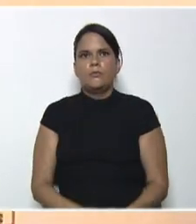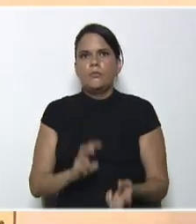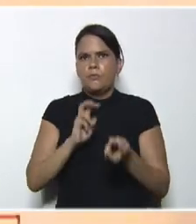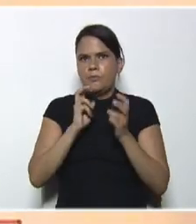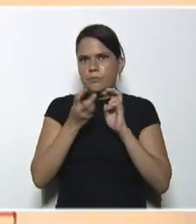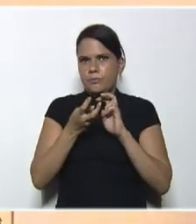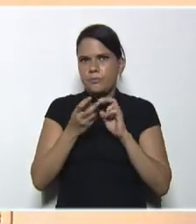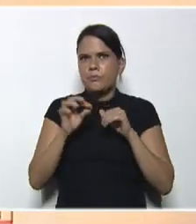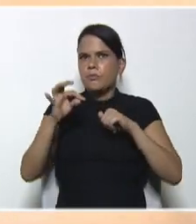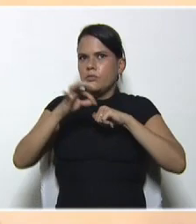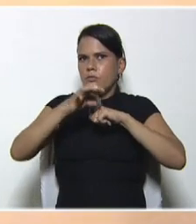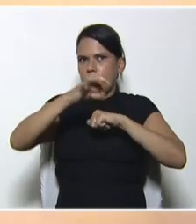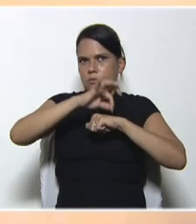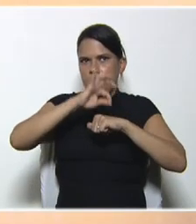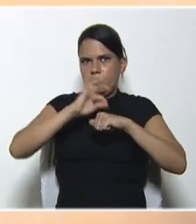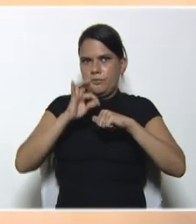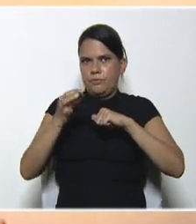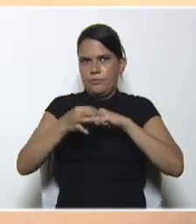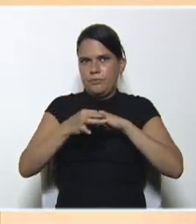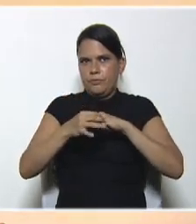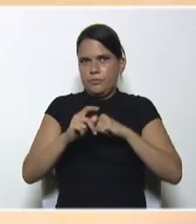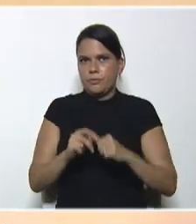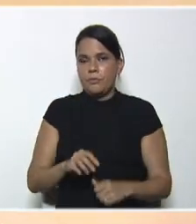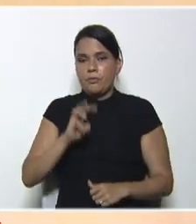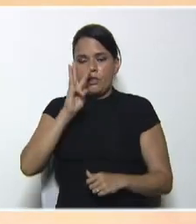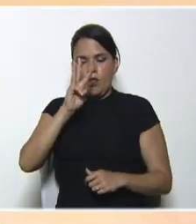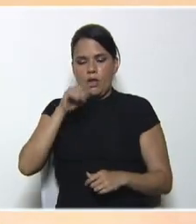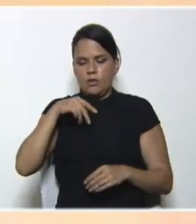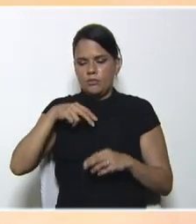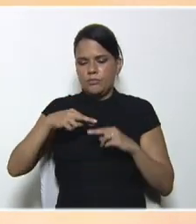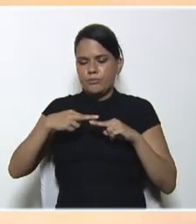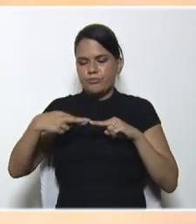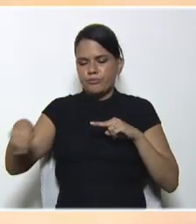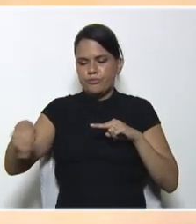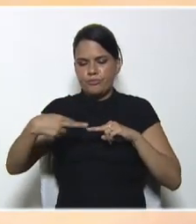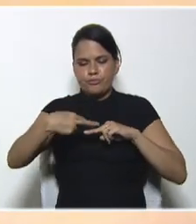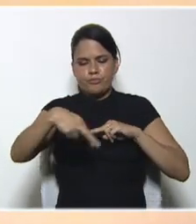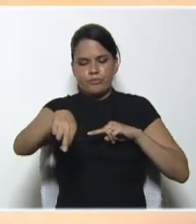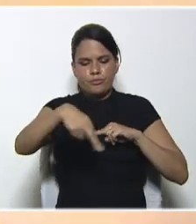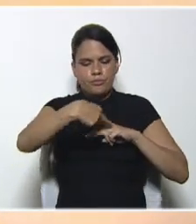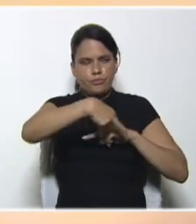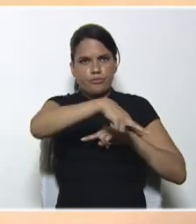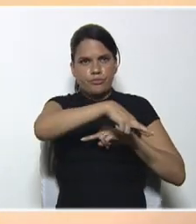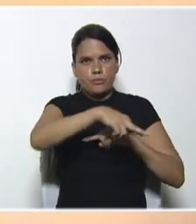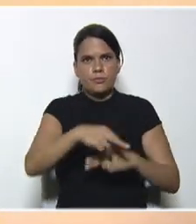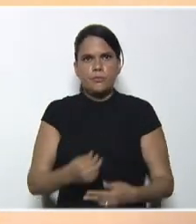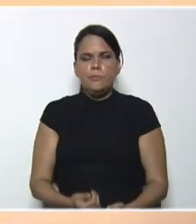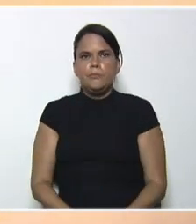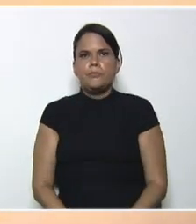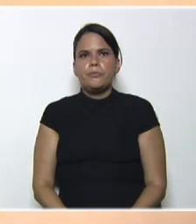el átomo, 3 ramificaciones. En este lugar la